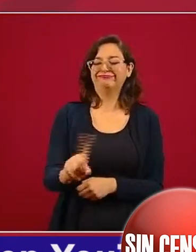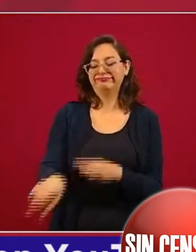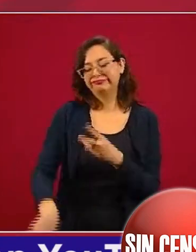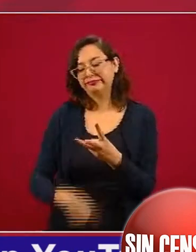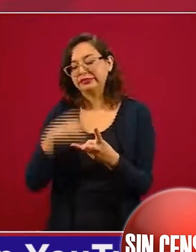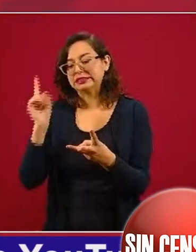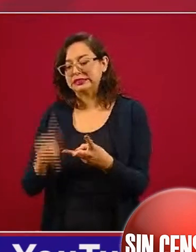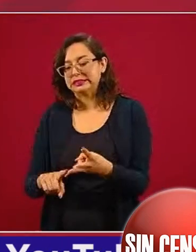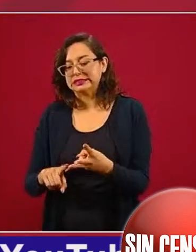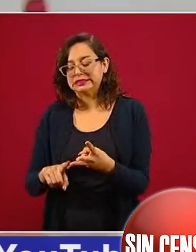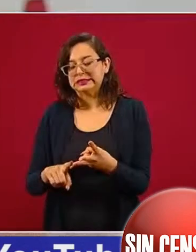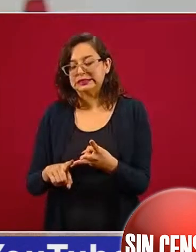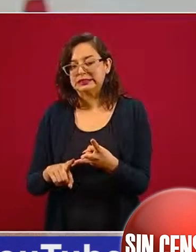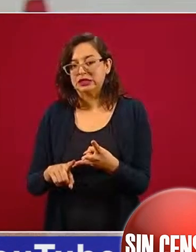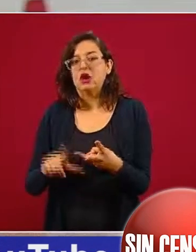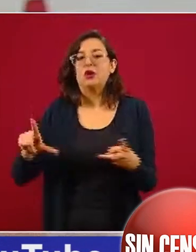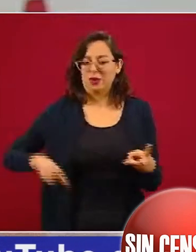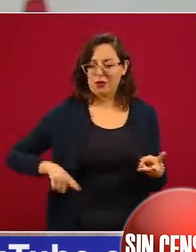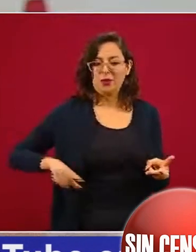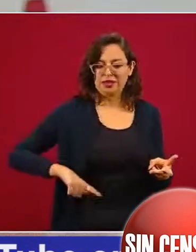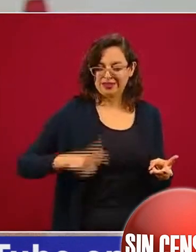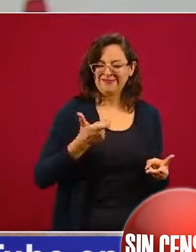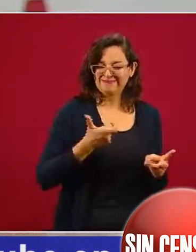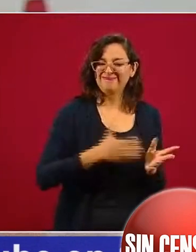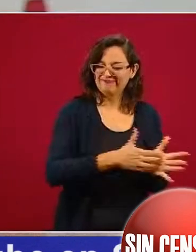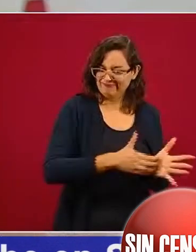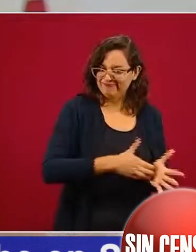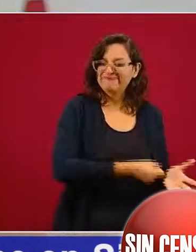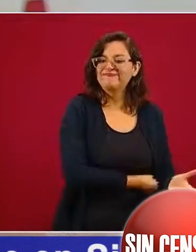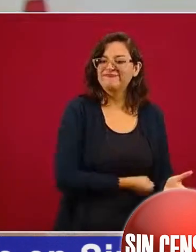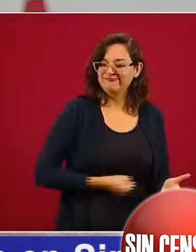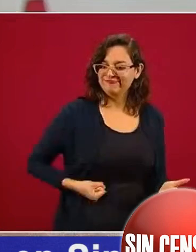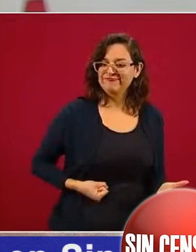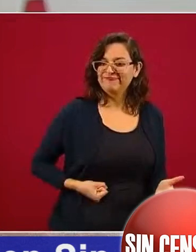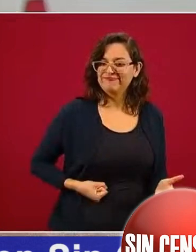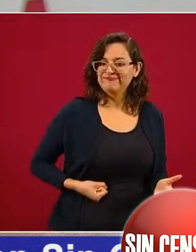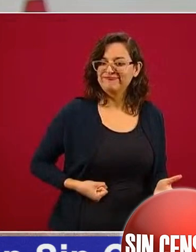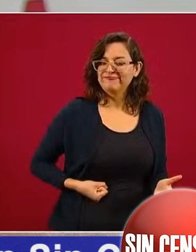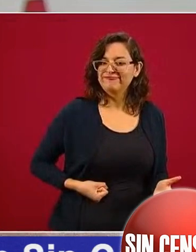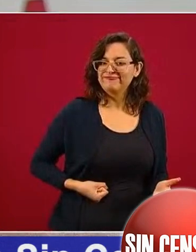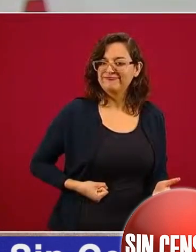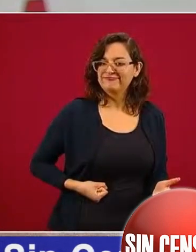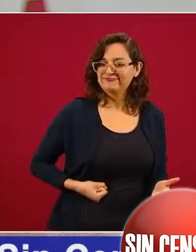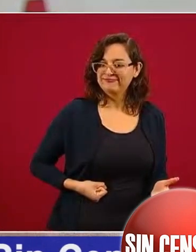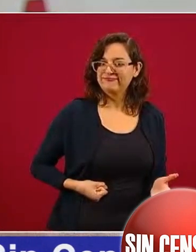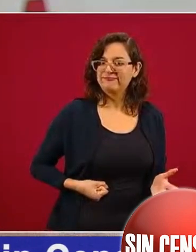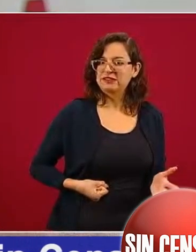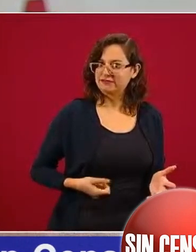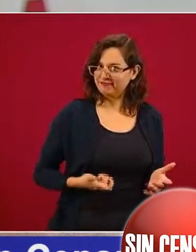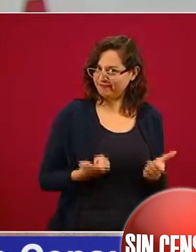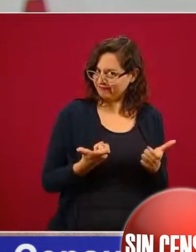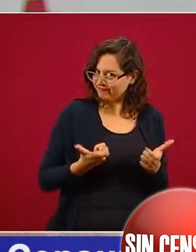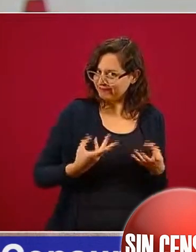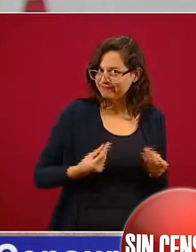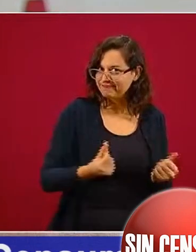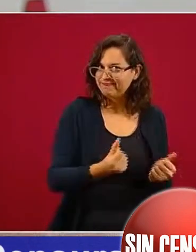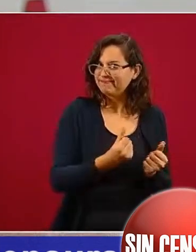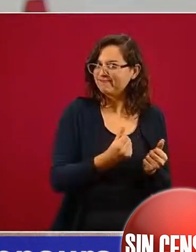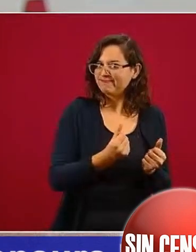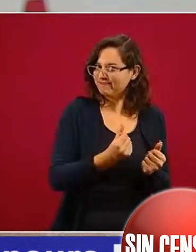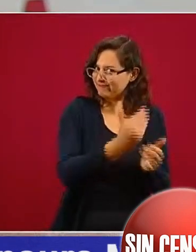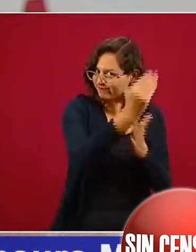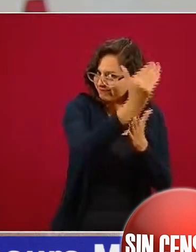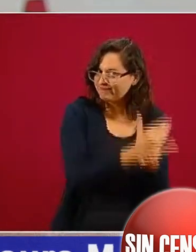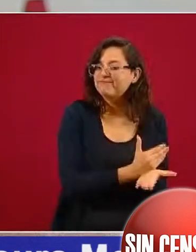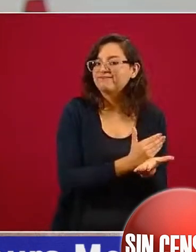¿De apretarnos el cinturón con la austeridad republicana y ajustar el aparato